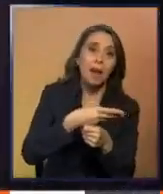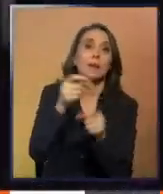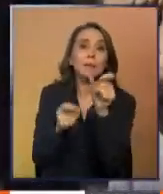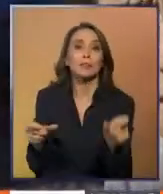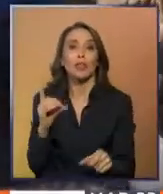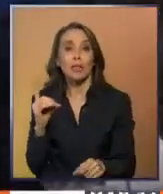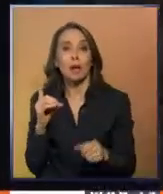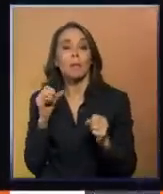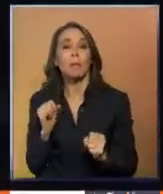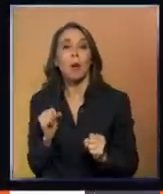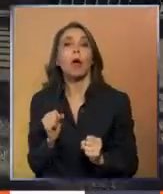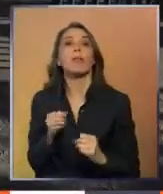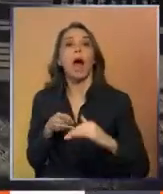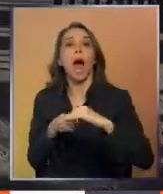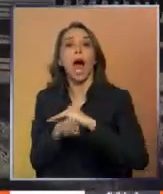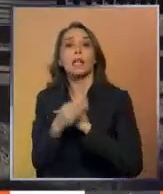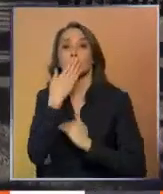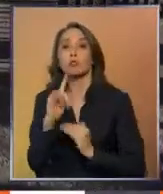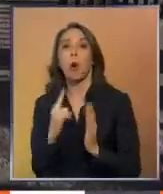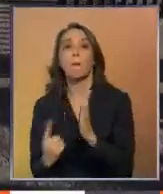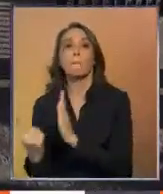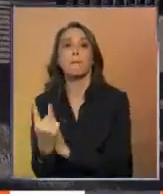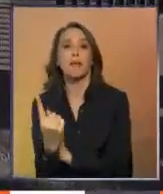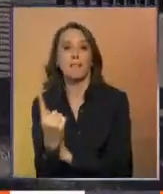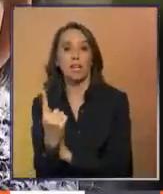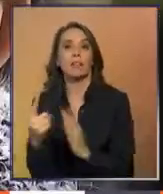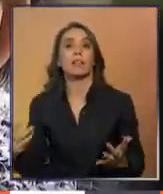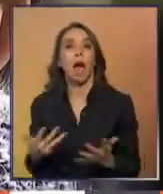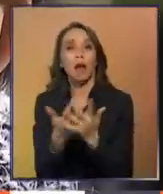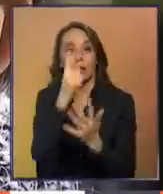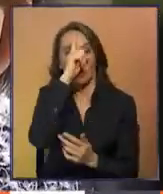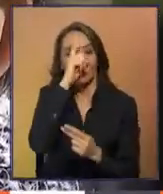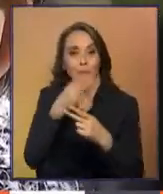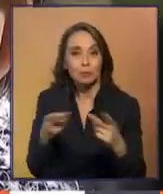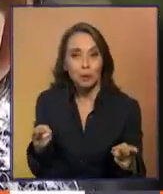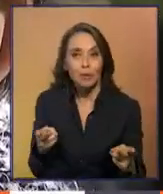tener acceso preferente a la red pública, pero al menos hoy se retiran esperanzados con esta noticia.